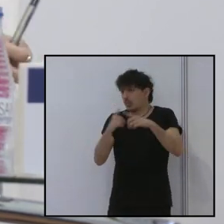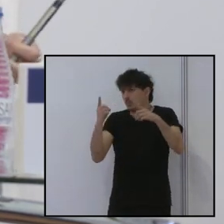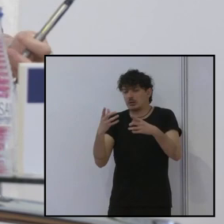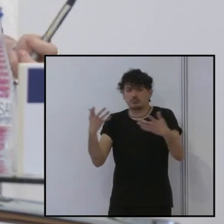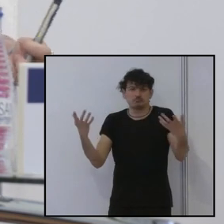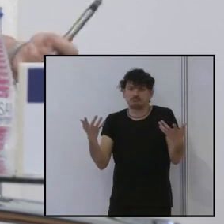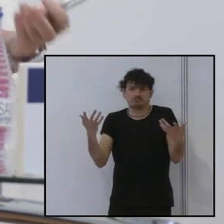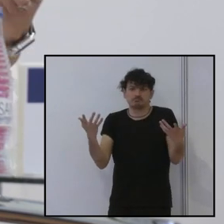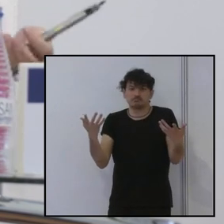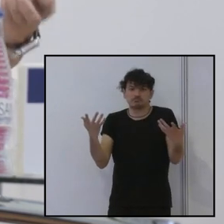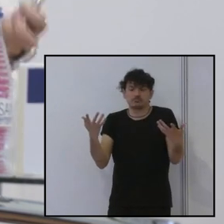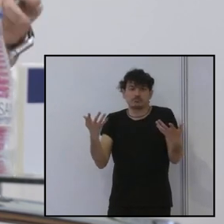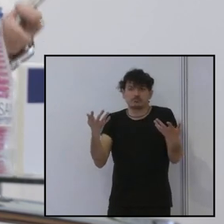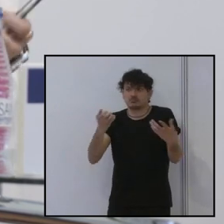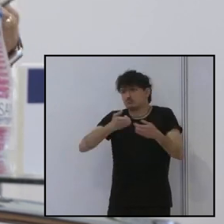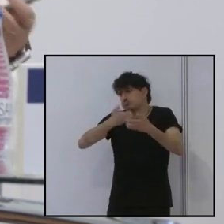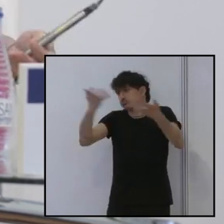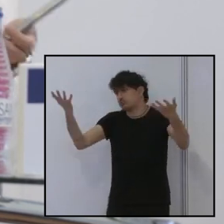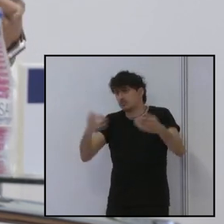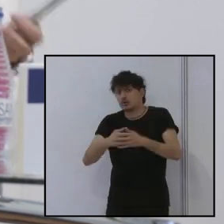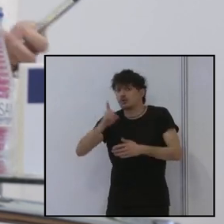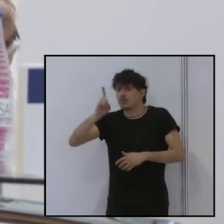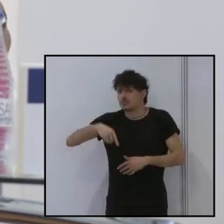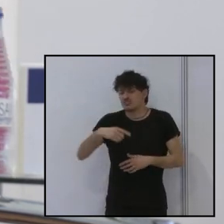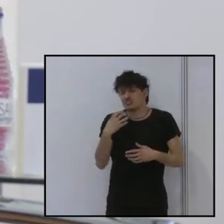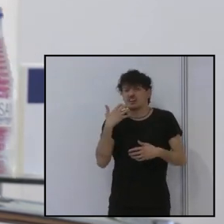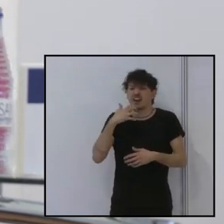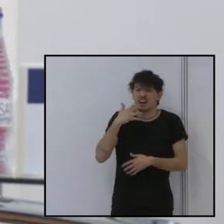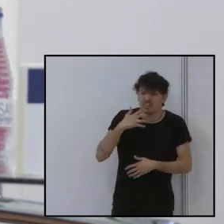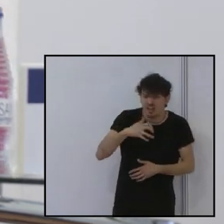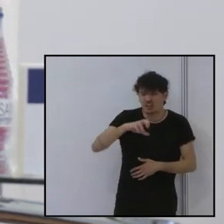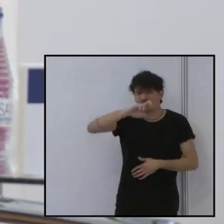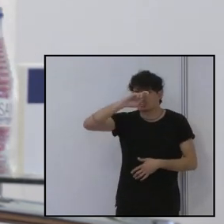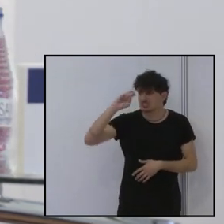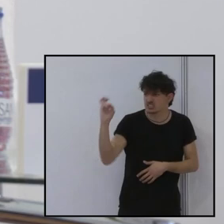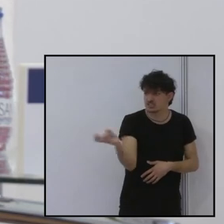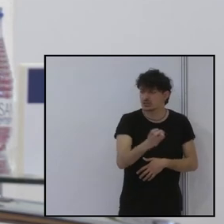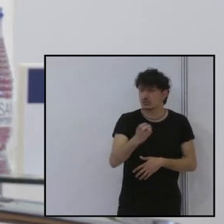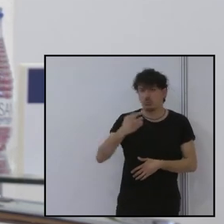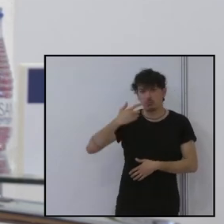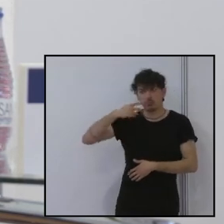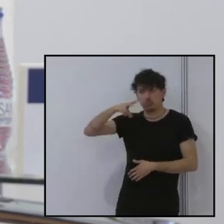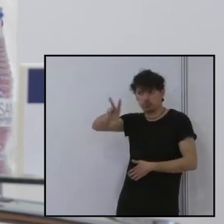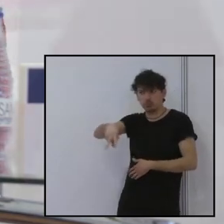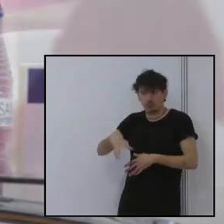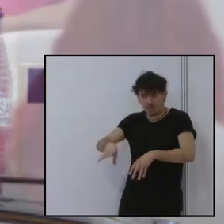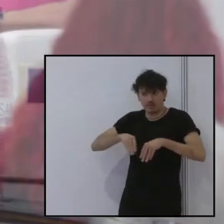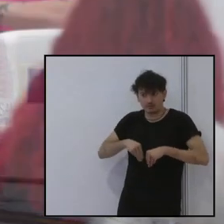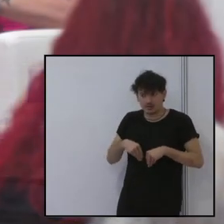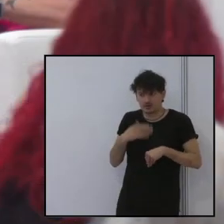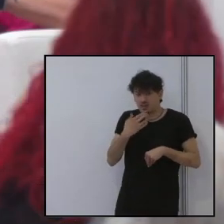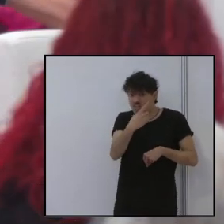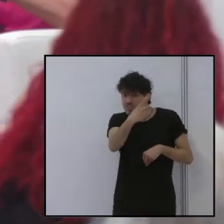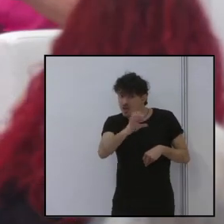que sea, sino incluso reconocer, como digo, las divergencias, las rarezas, el hecho de que no hay que adaptarse al 100%, ¿no?